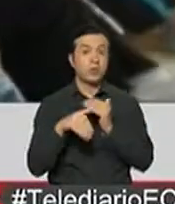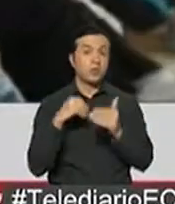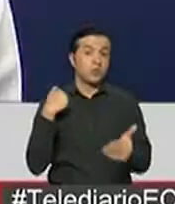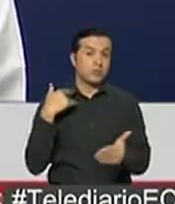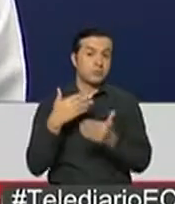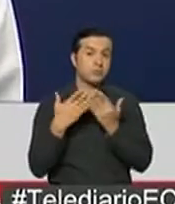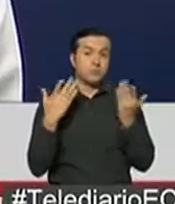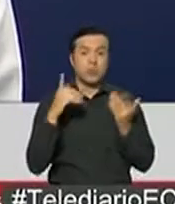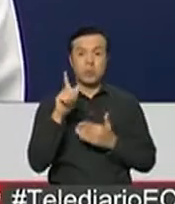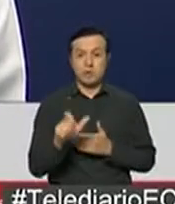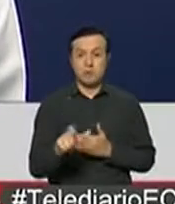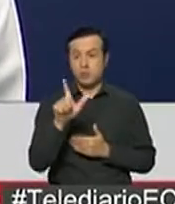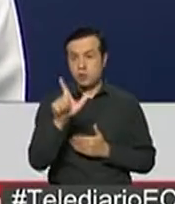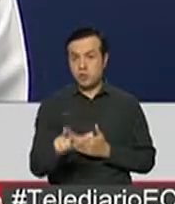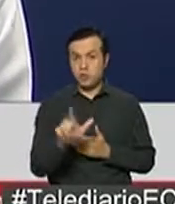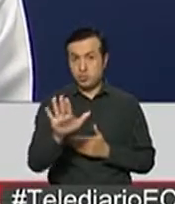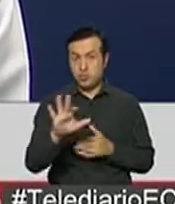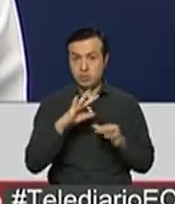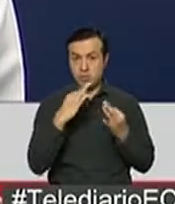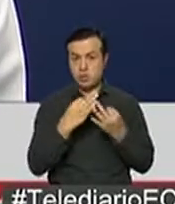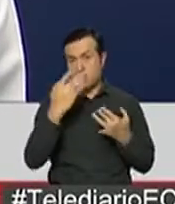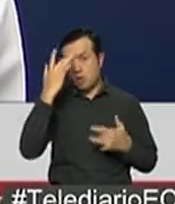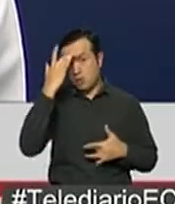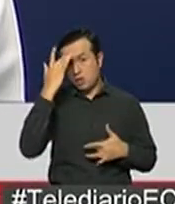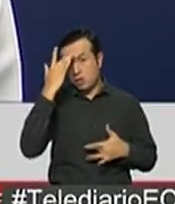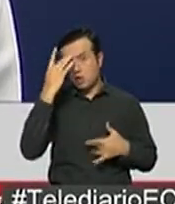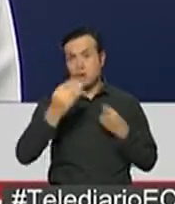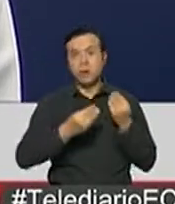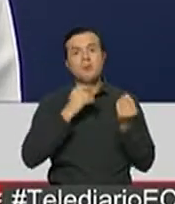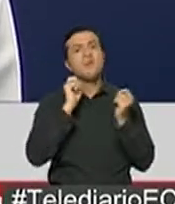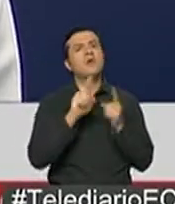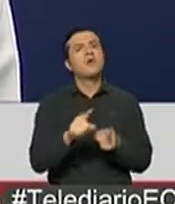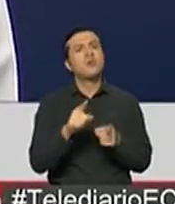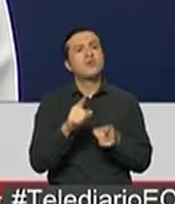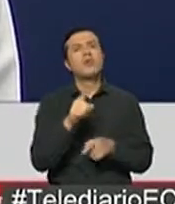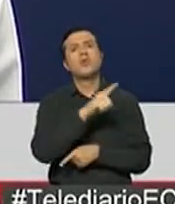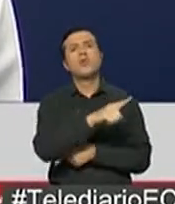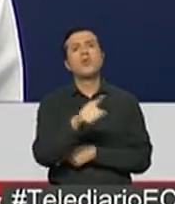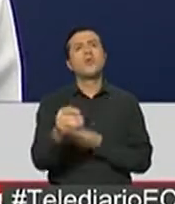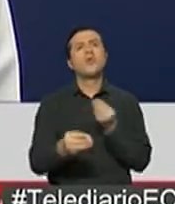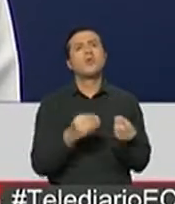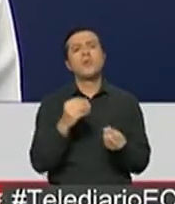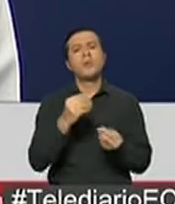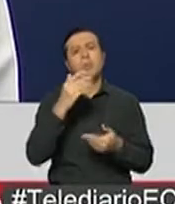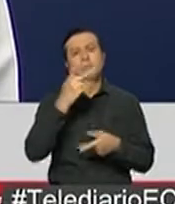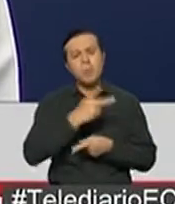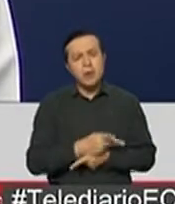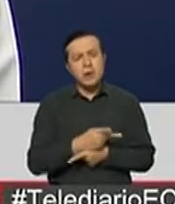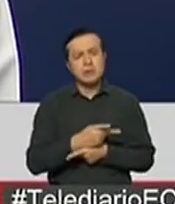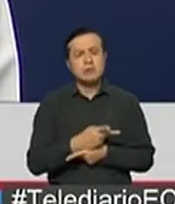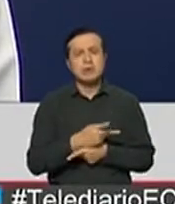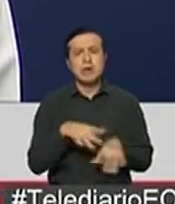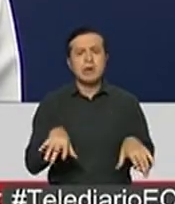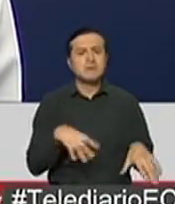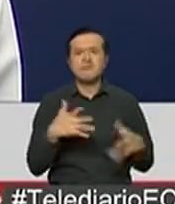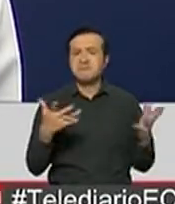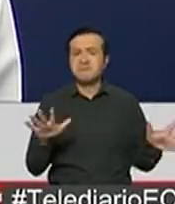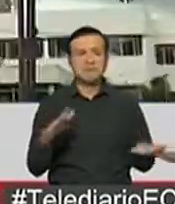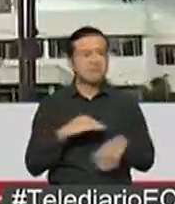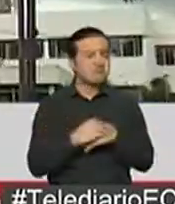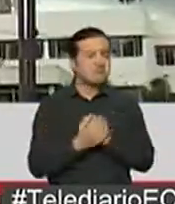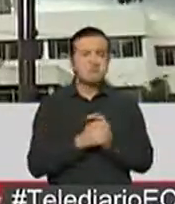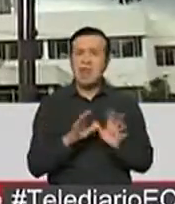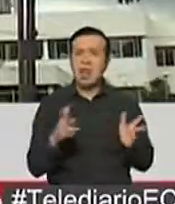alguien con tracción la propia familia y yo les he preguntado que han hecho para evitar contexto ninguna de las acciones que hemos mencionado